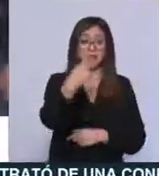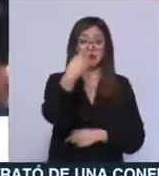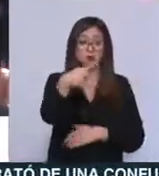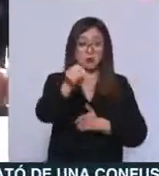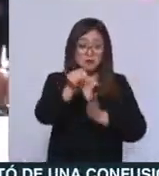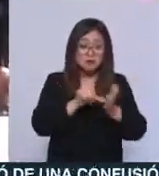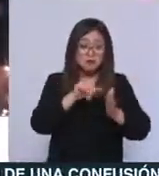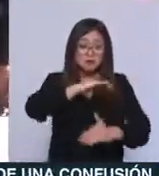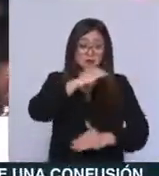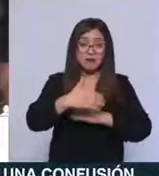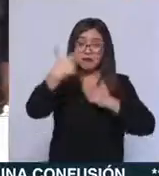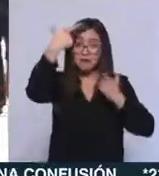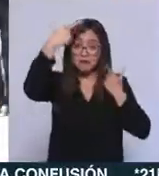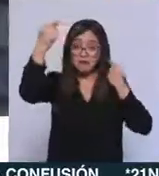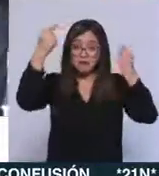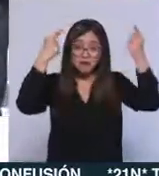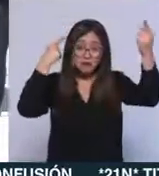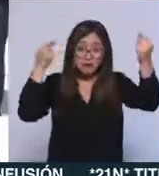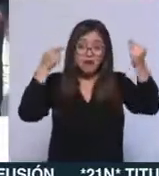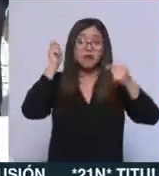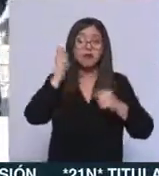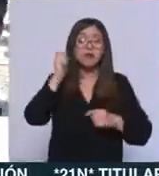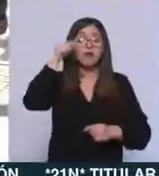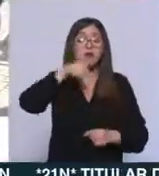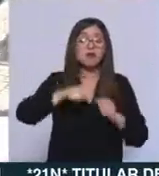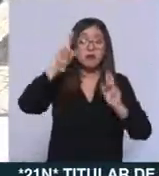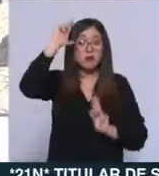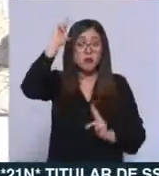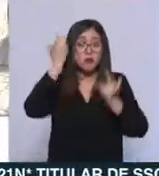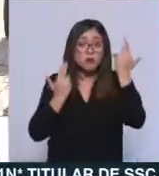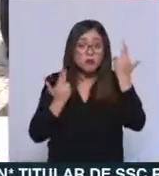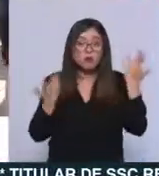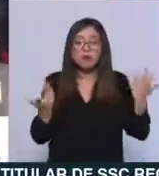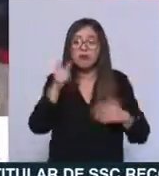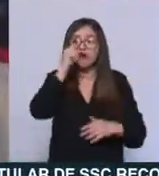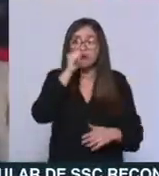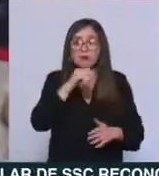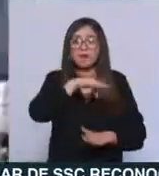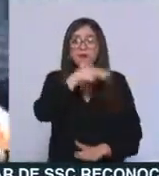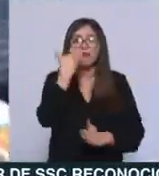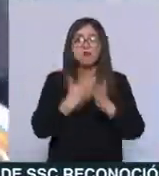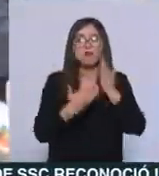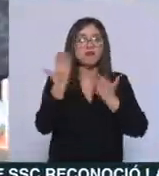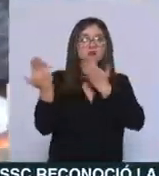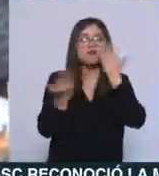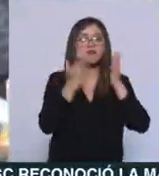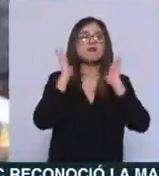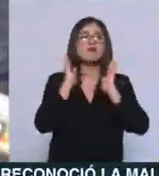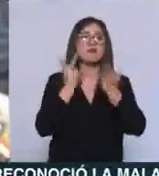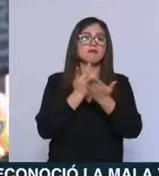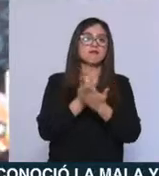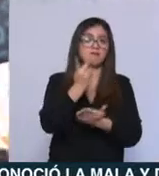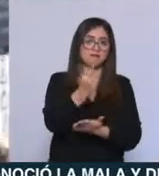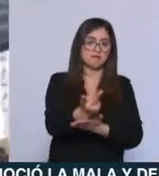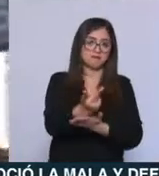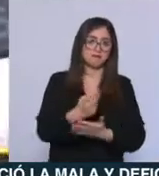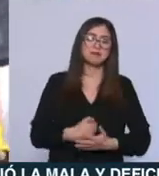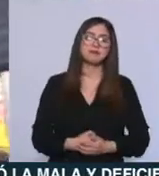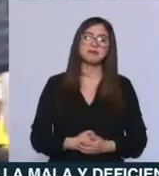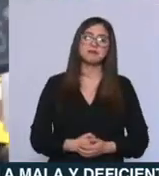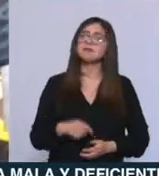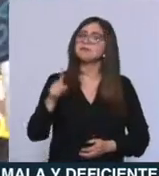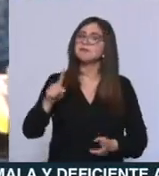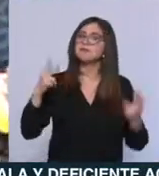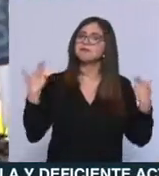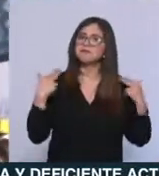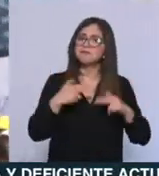carrera y nada más por esta huelga no he podido salir de la carrera. Los académicos reconocen que entrar